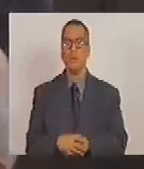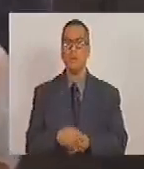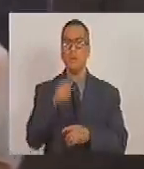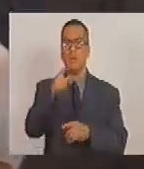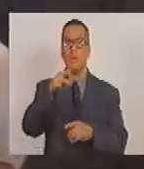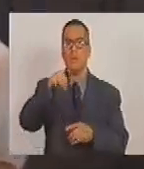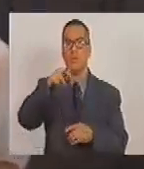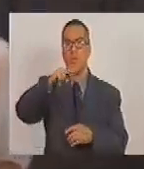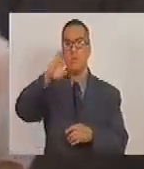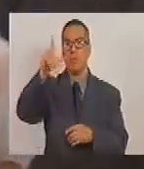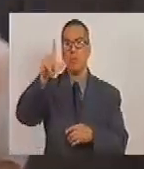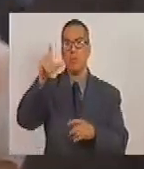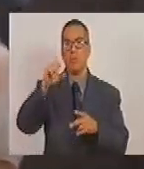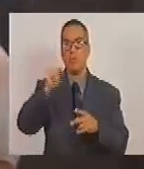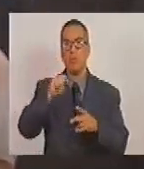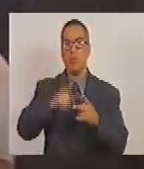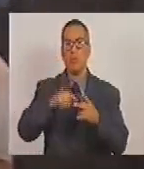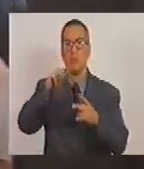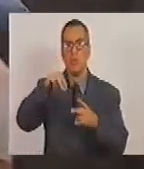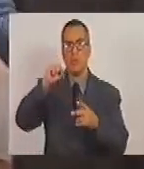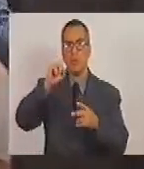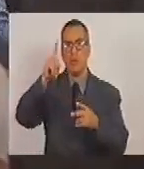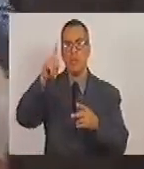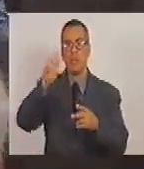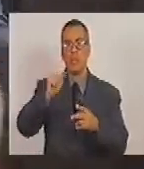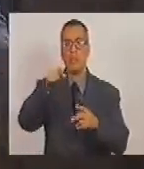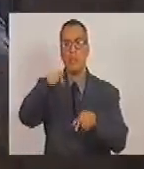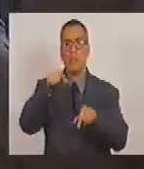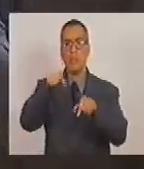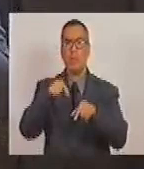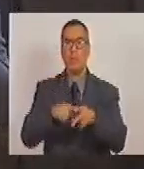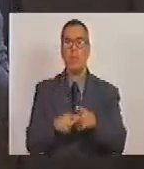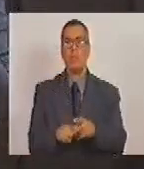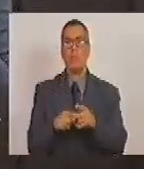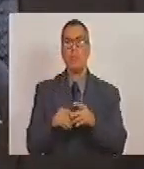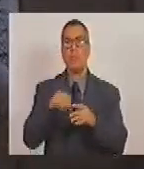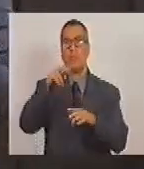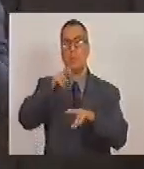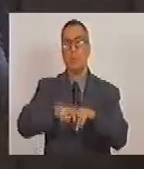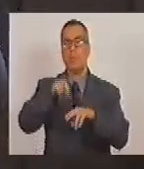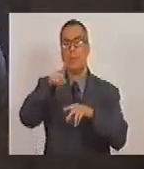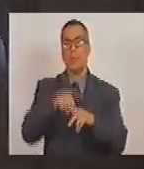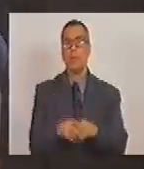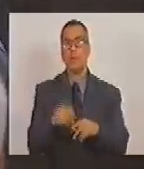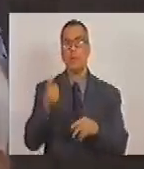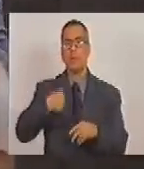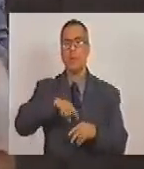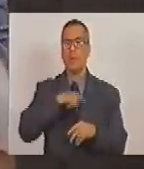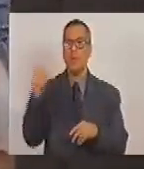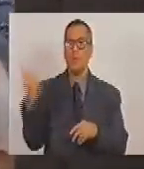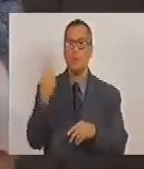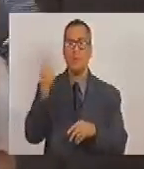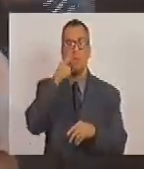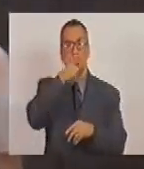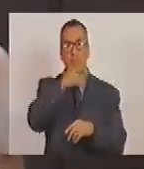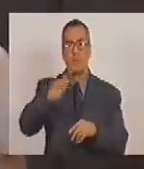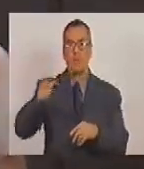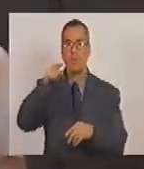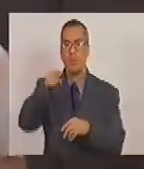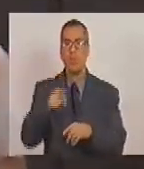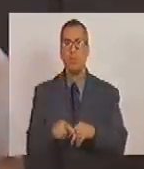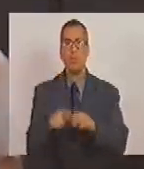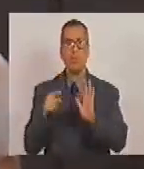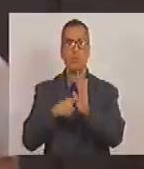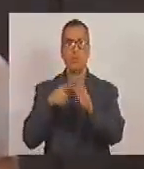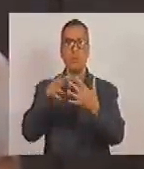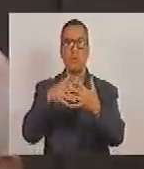de Morales, si no capitula Monda, hay que decirle desde aquí, desde el curul, donde nos trajo el pueblo, a ese